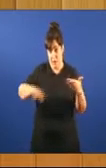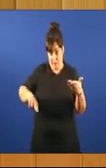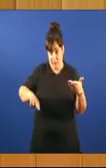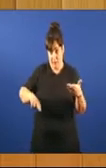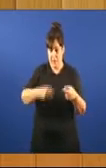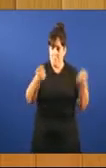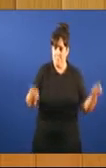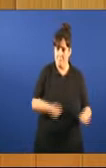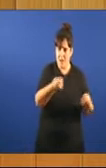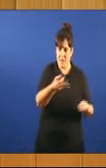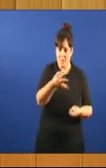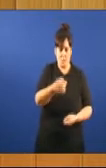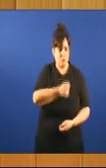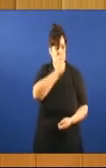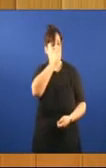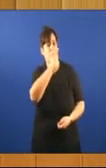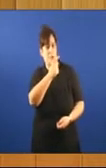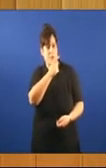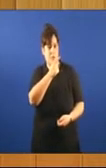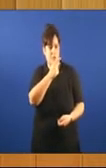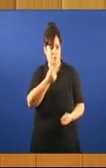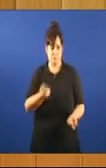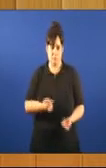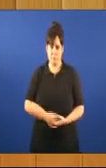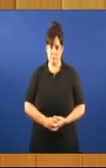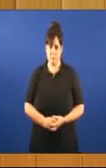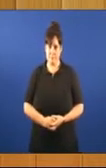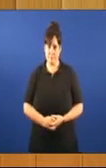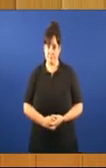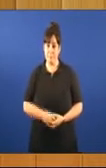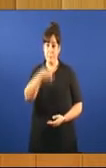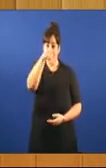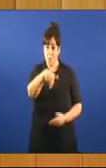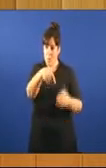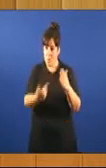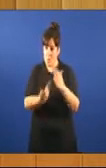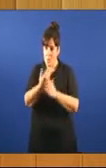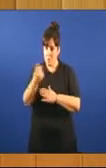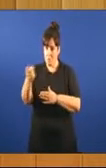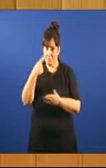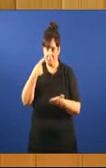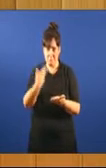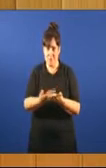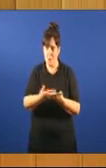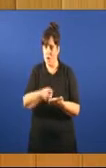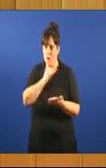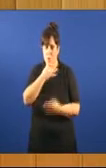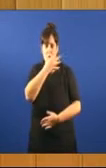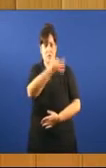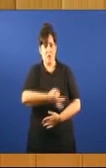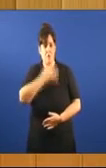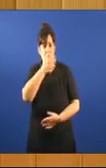soberbia, insensibilidade. Hoxe a mañá volveu a demostralo cun discurso sen corazón, señor Feijóo. Sí,